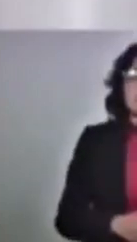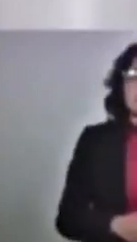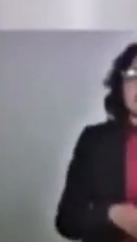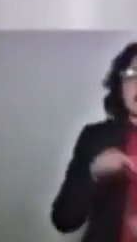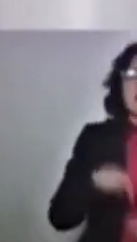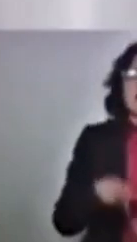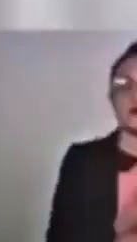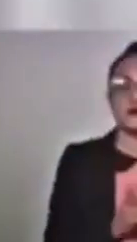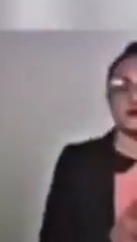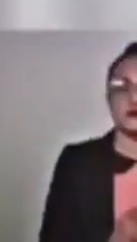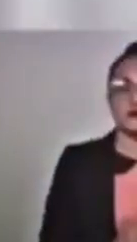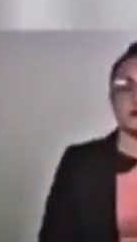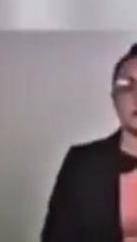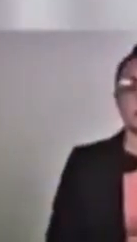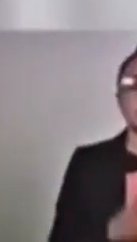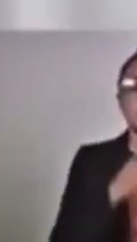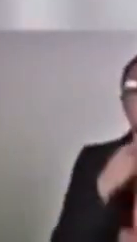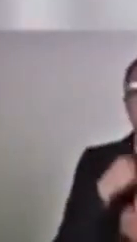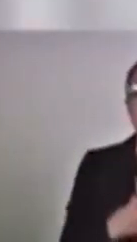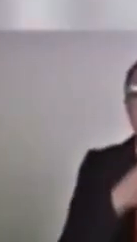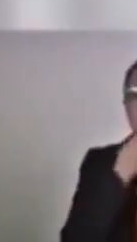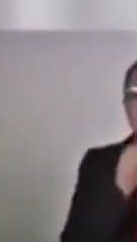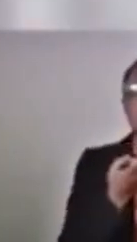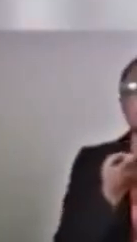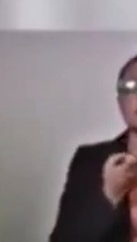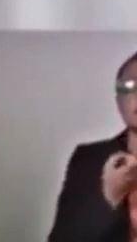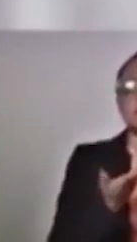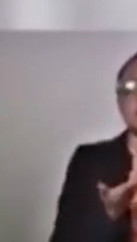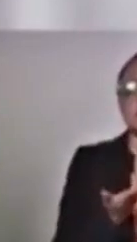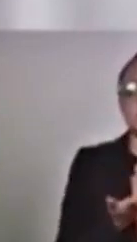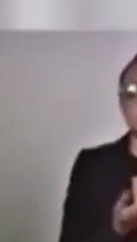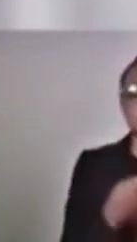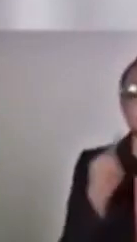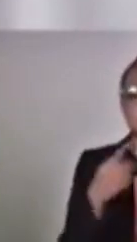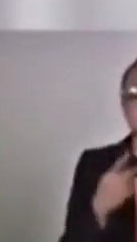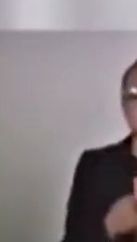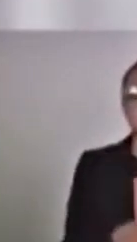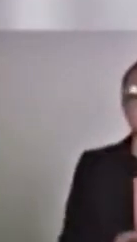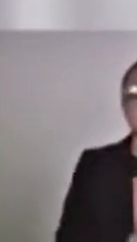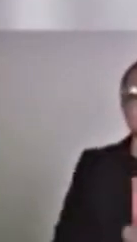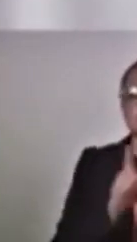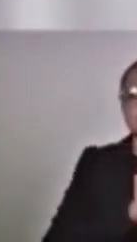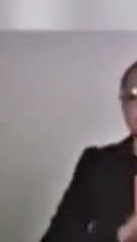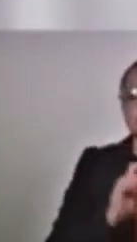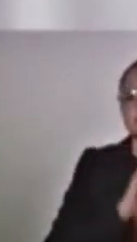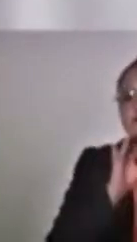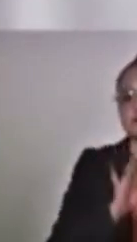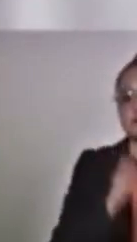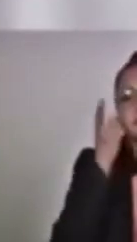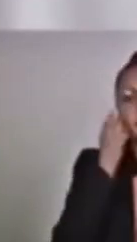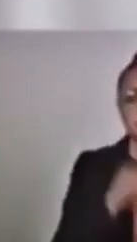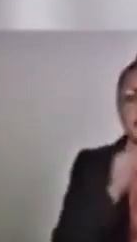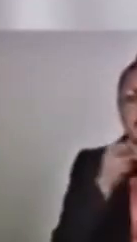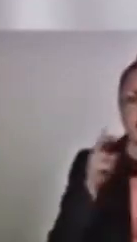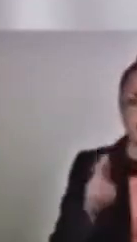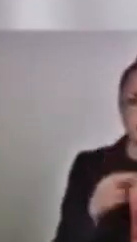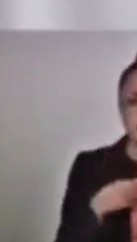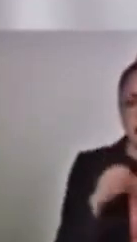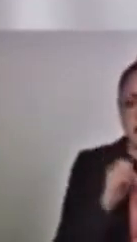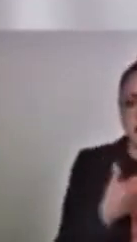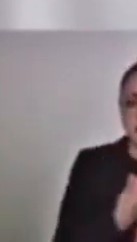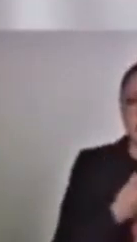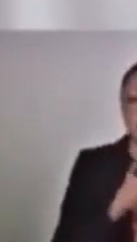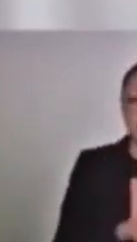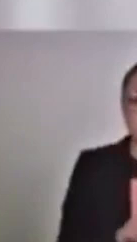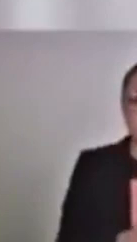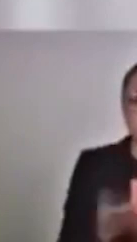hay tal registro. El encargo que te hicieron desde Milenio para que lo escriba tu director.